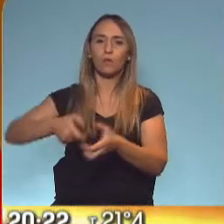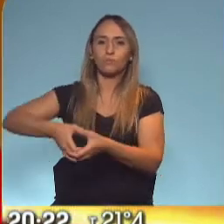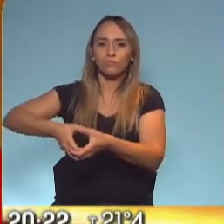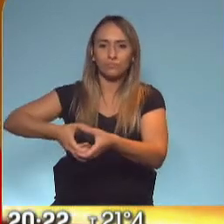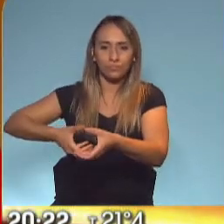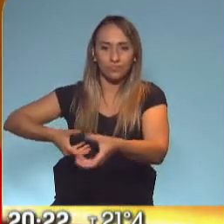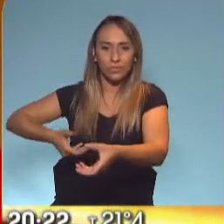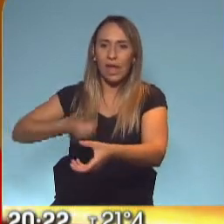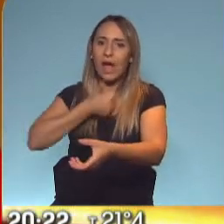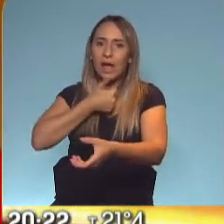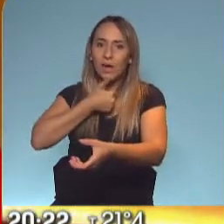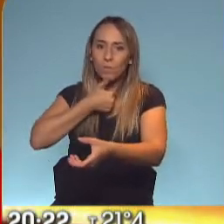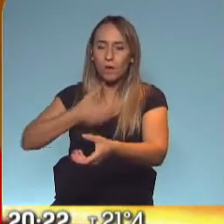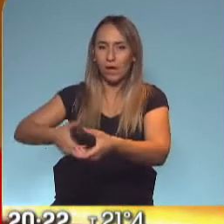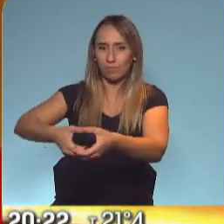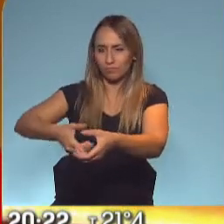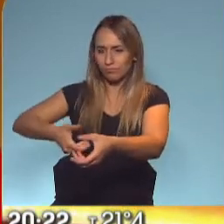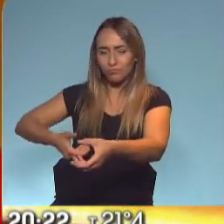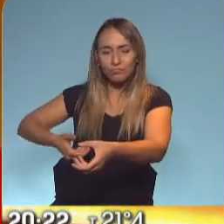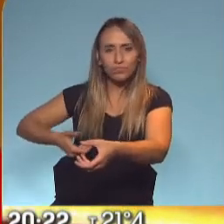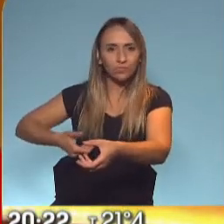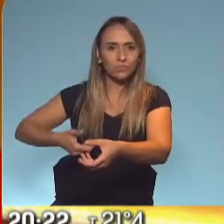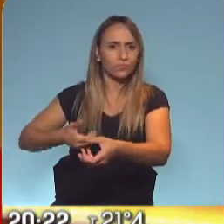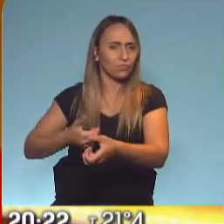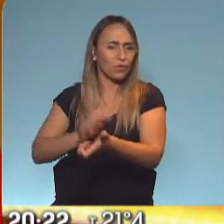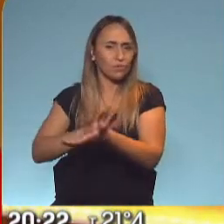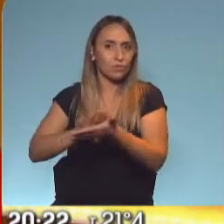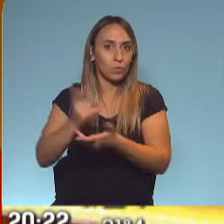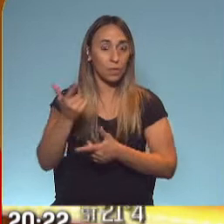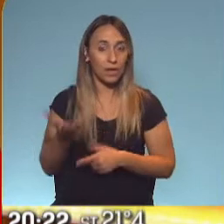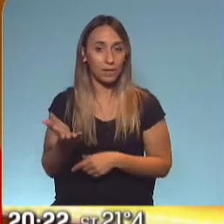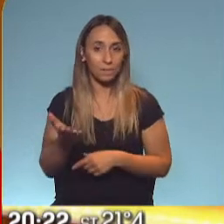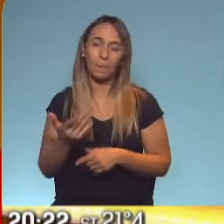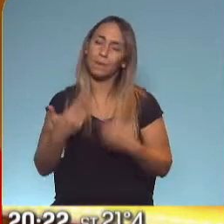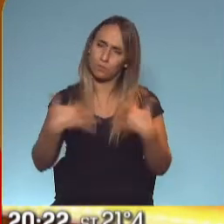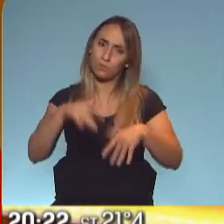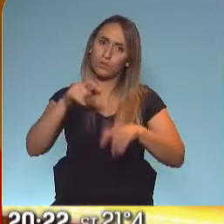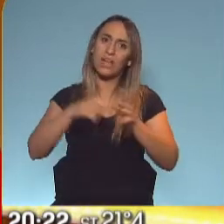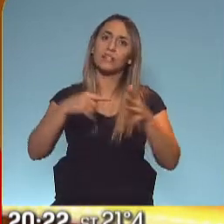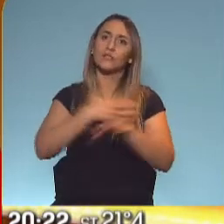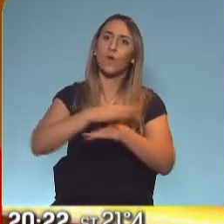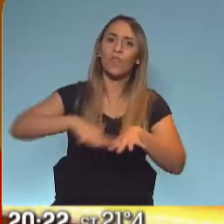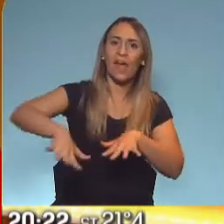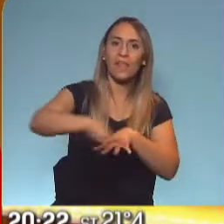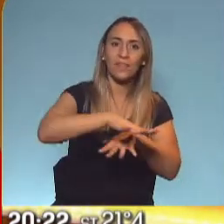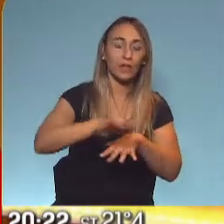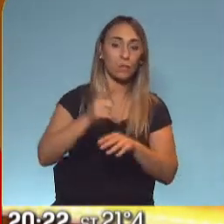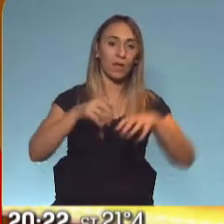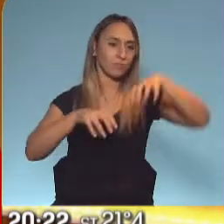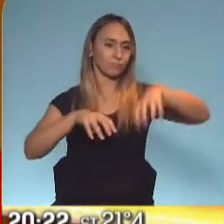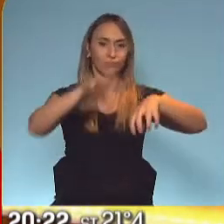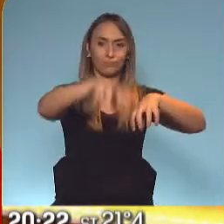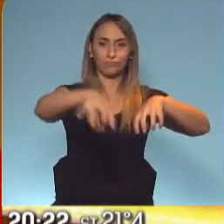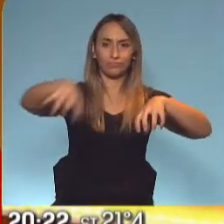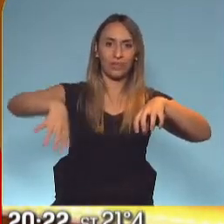conexión de cloacas, y muchísimas ciudades de la Argentina no tienen plantas de tratamiento de efluentes cloacales, ¿no? Vamos por